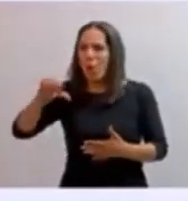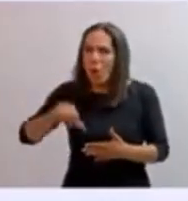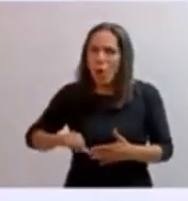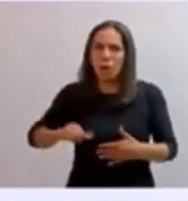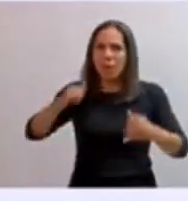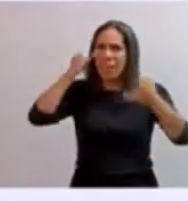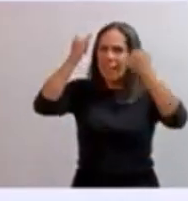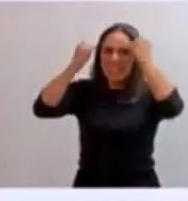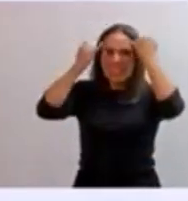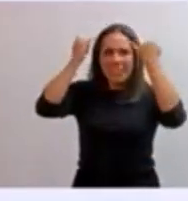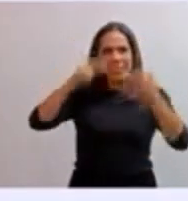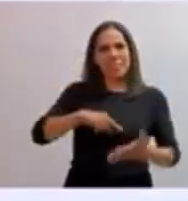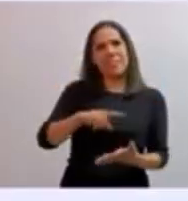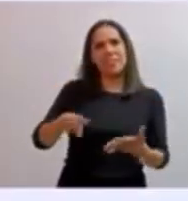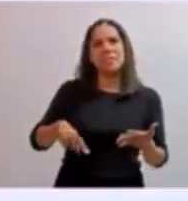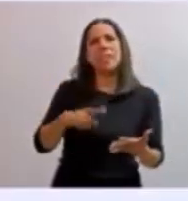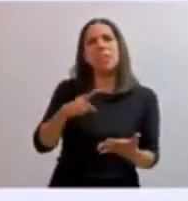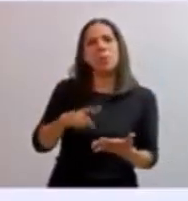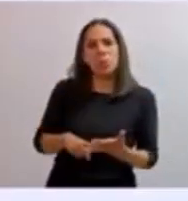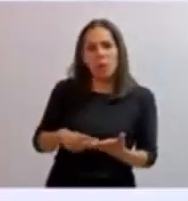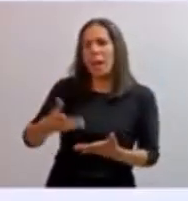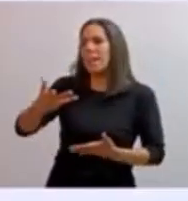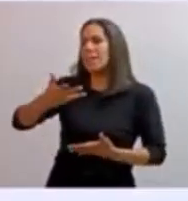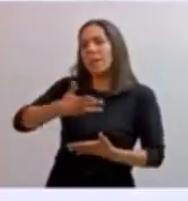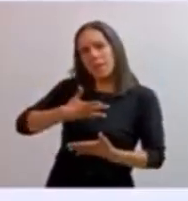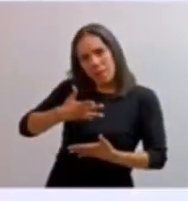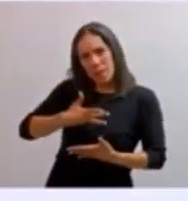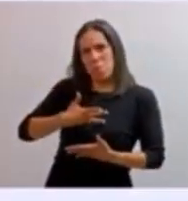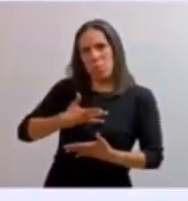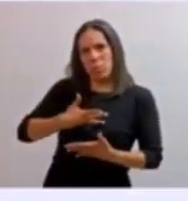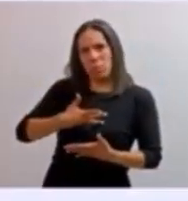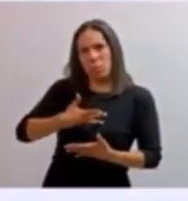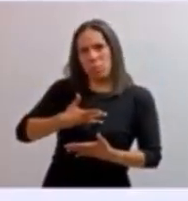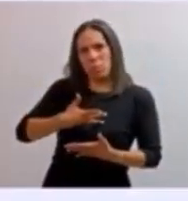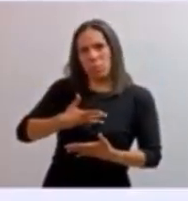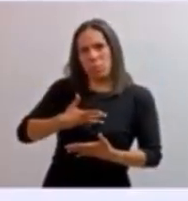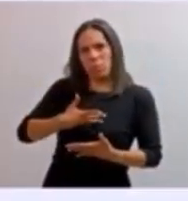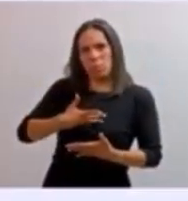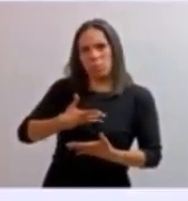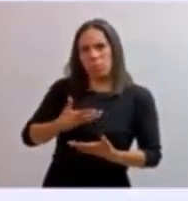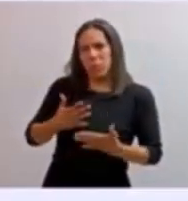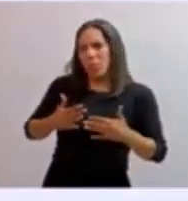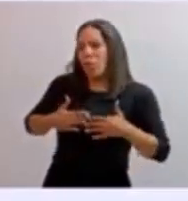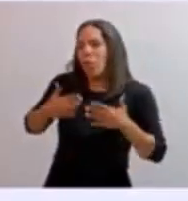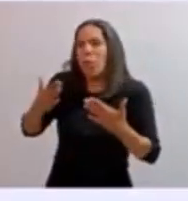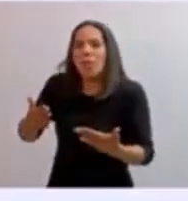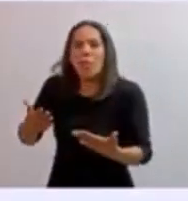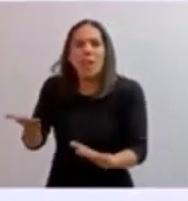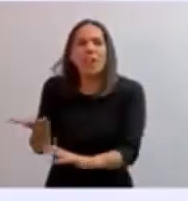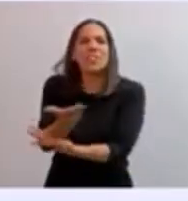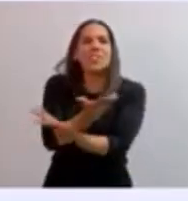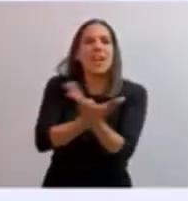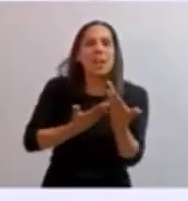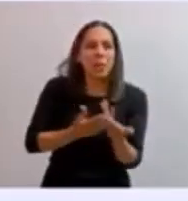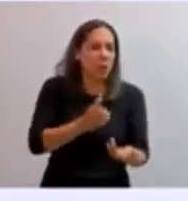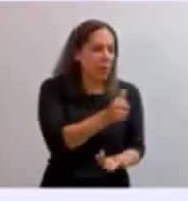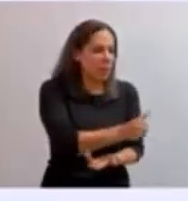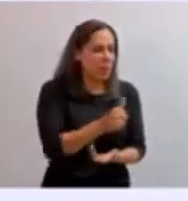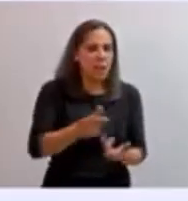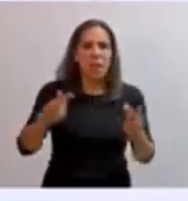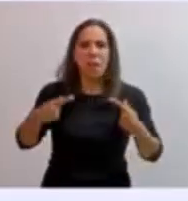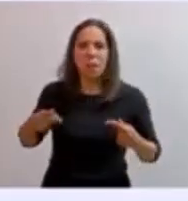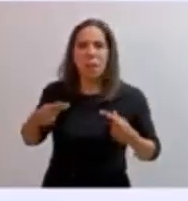tenemos estos espacios en donde podemos compartir y yo puedo aprender del maestro, el maestro puede aprender de mí.